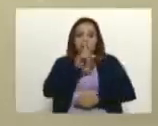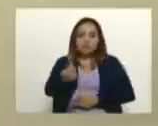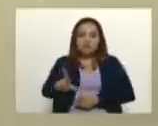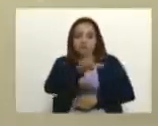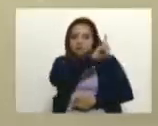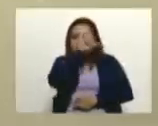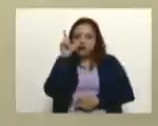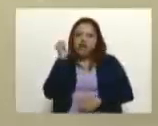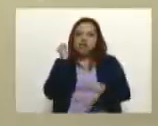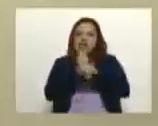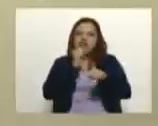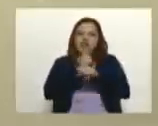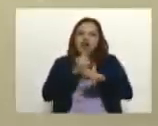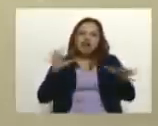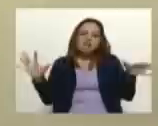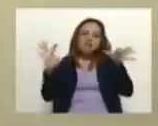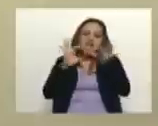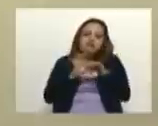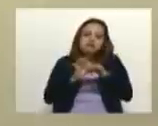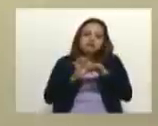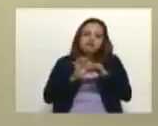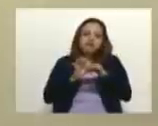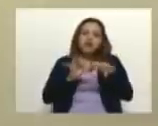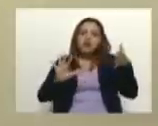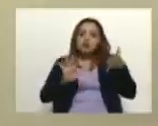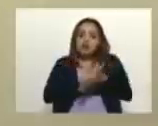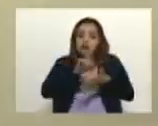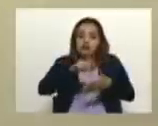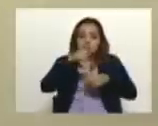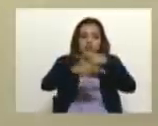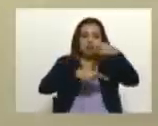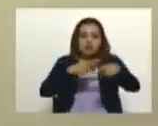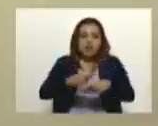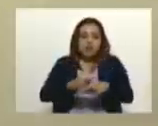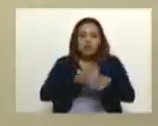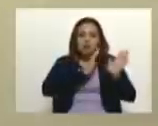de forma activa en lo que es este proceso